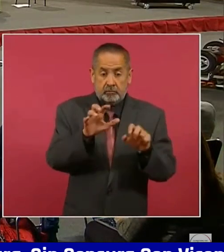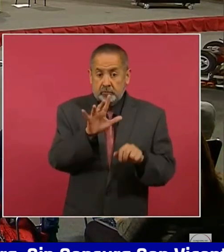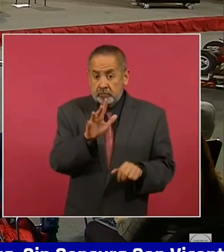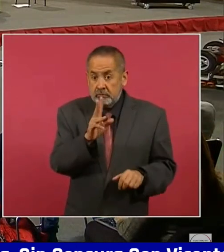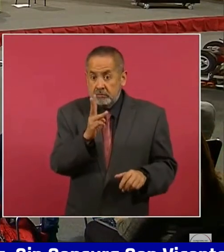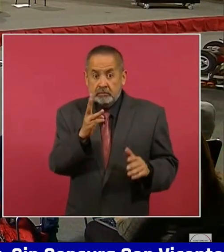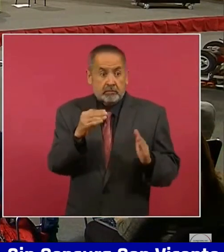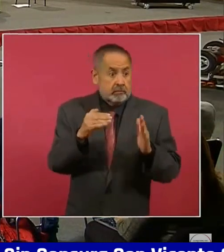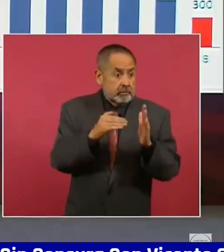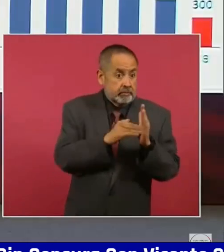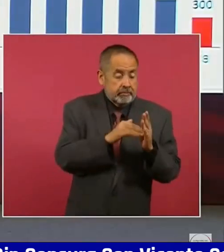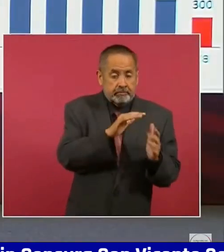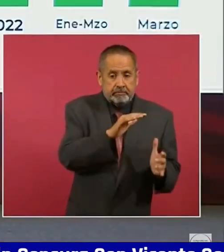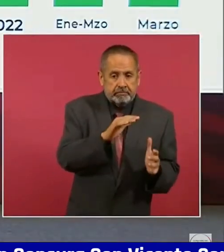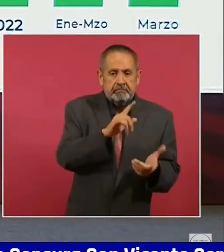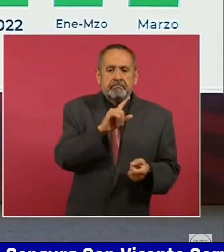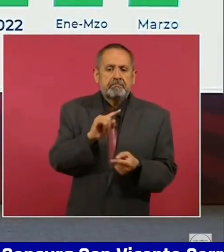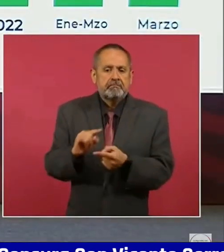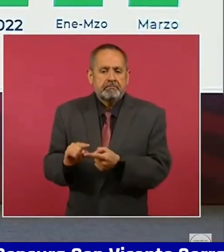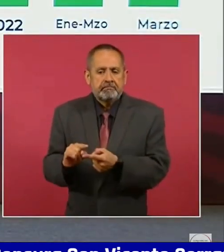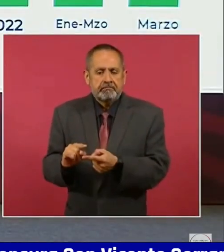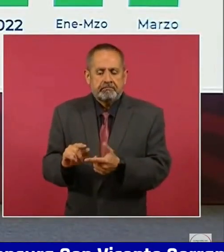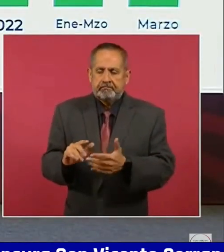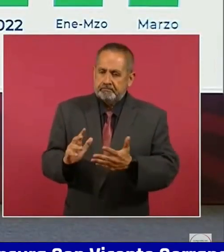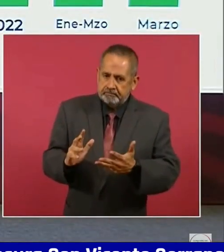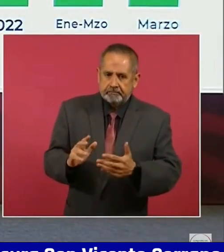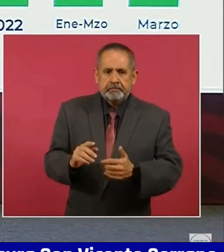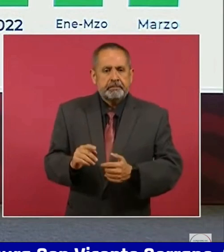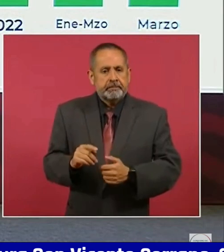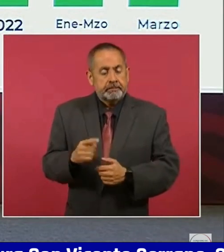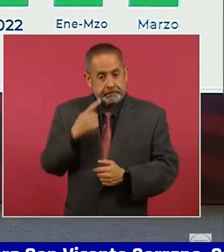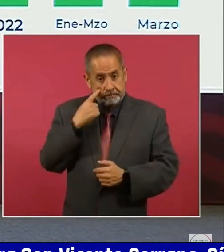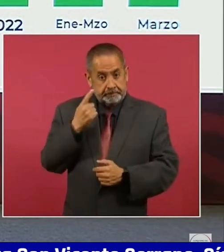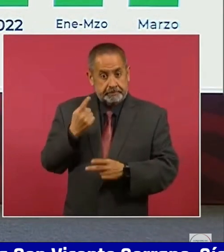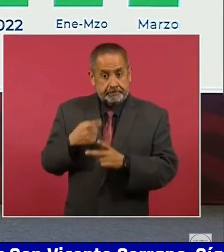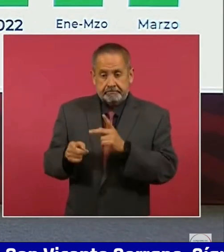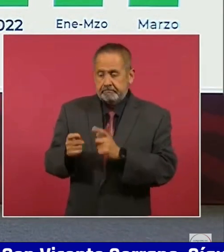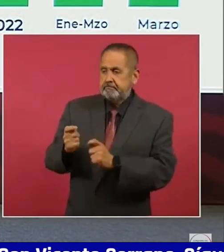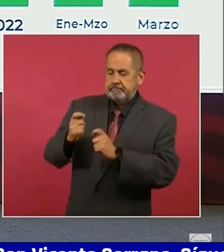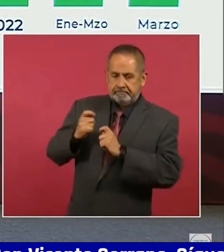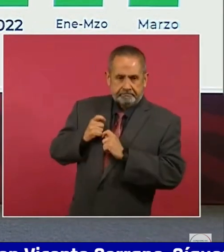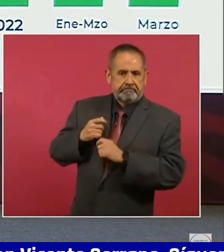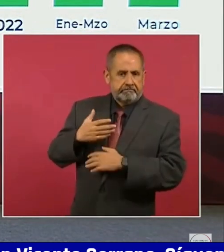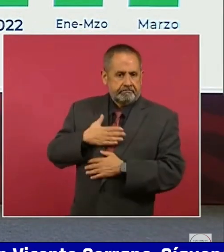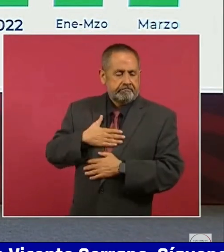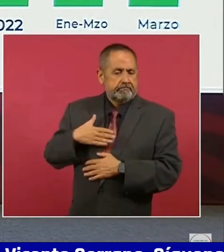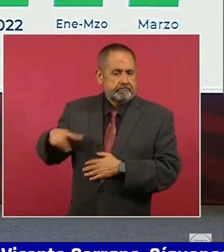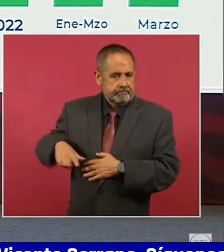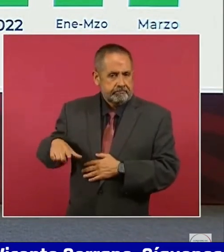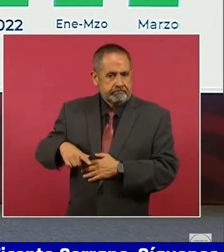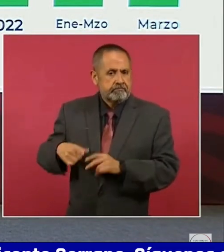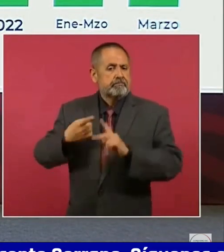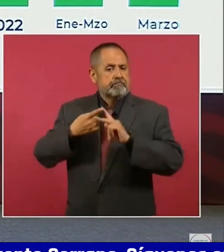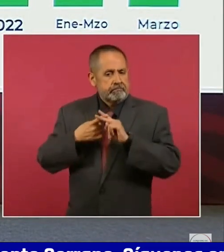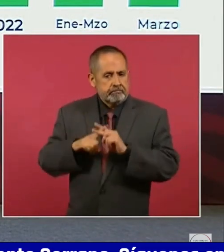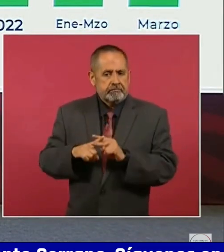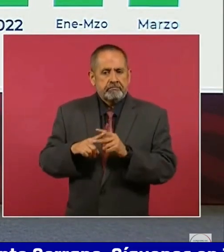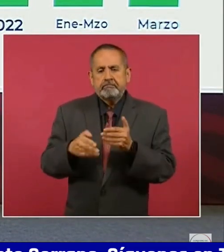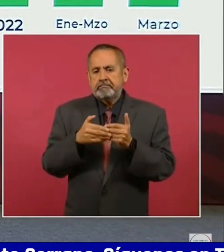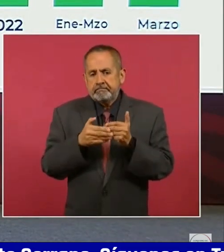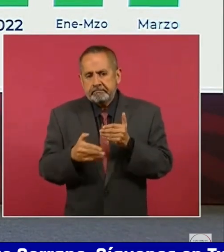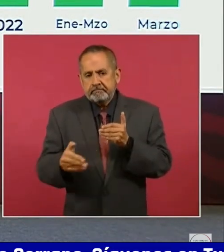mil barriles. La que sigue, por favor. A partir de lo que recibimos, ¿cuál ha sido el